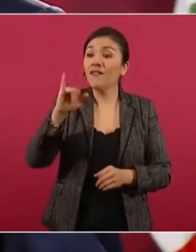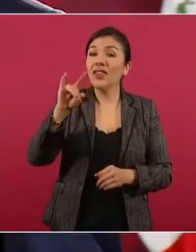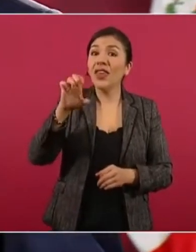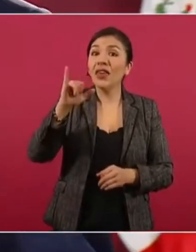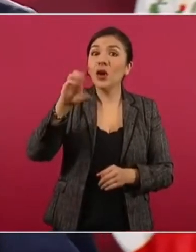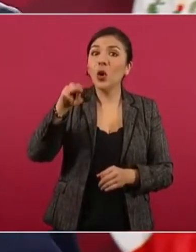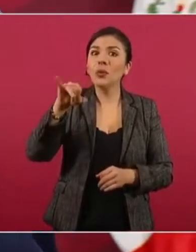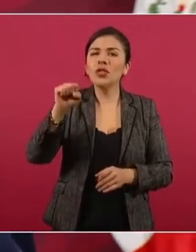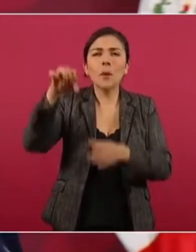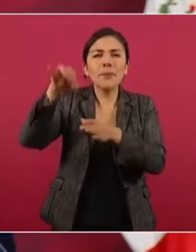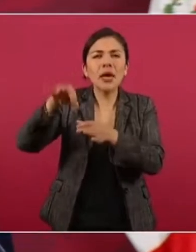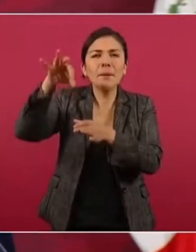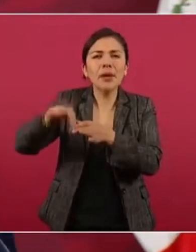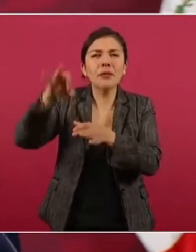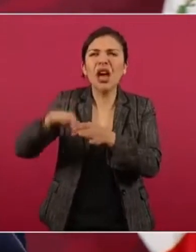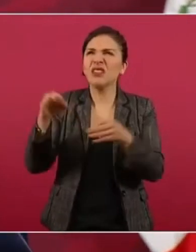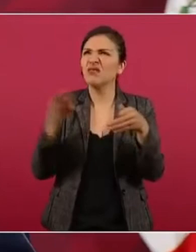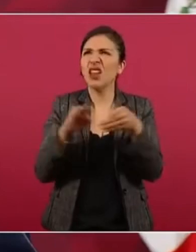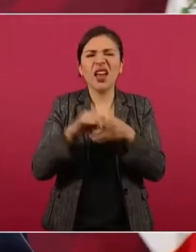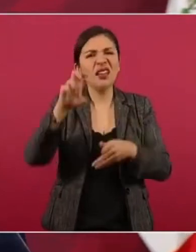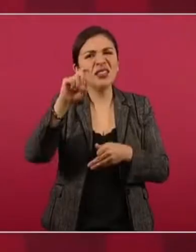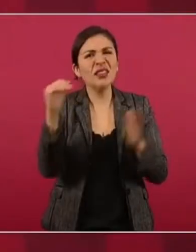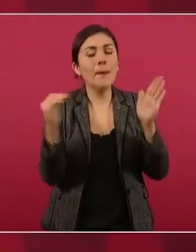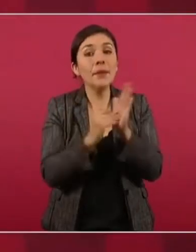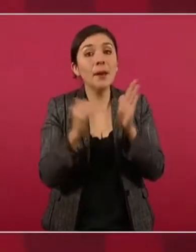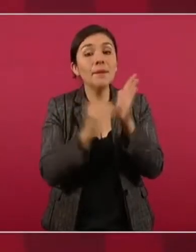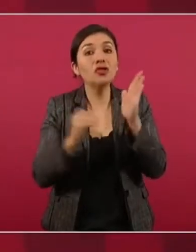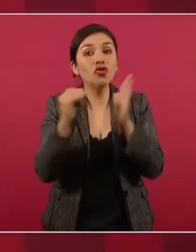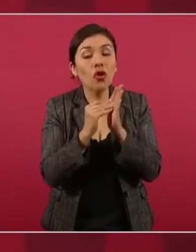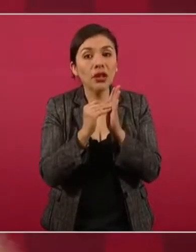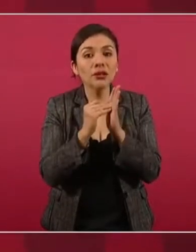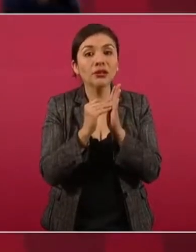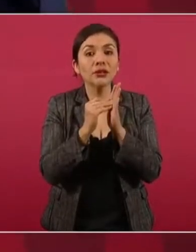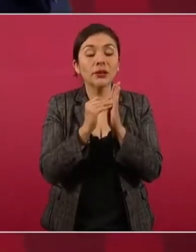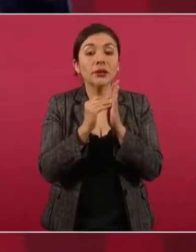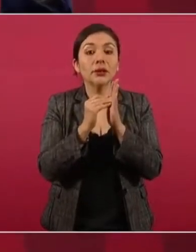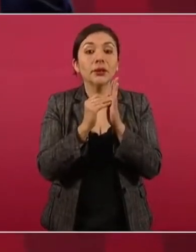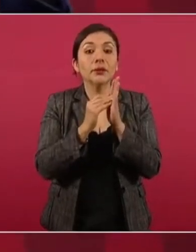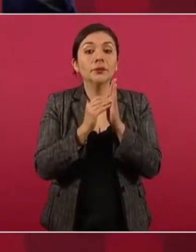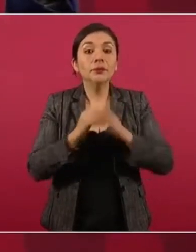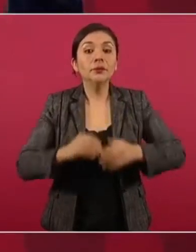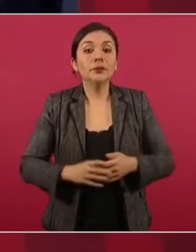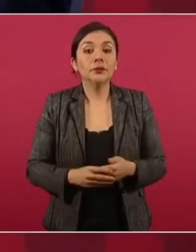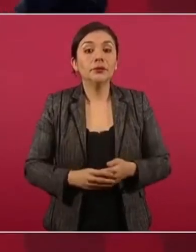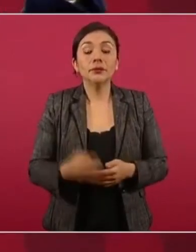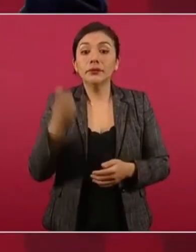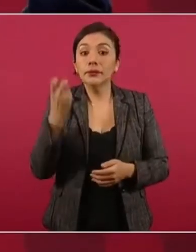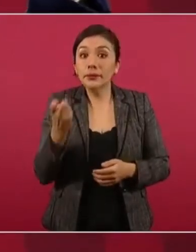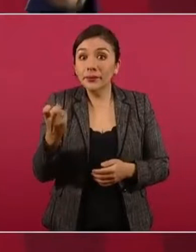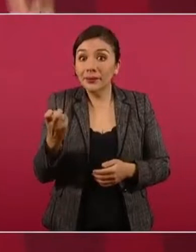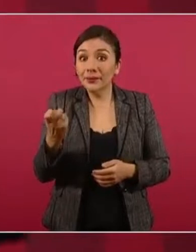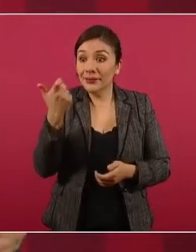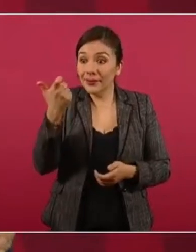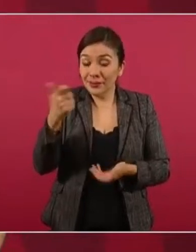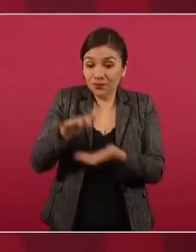aduanas, creo que en 30,000 millones, y ya tiene ese